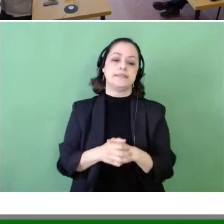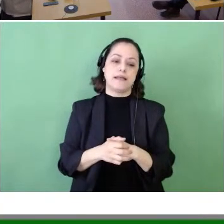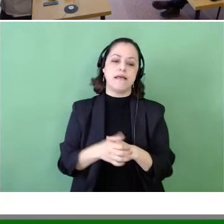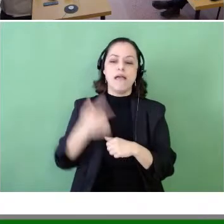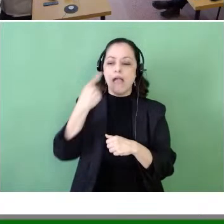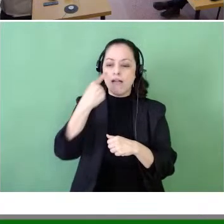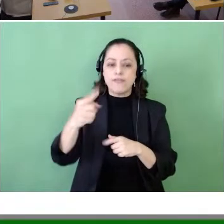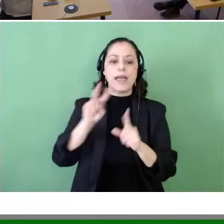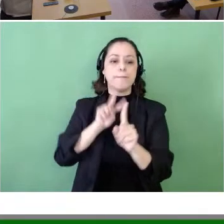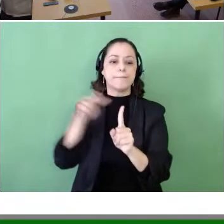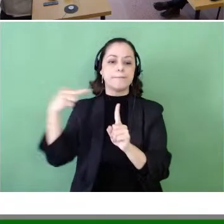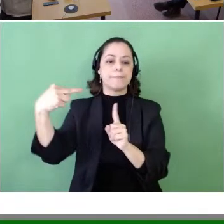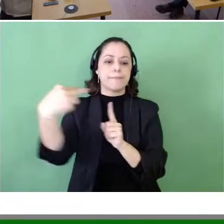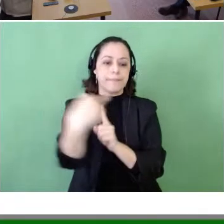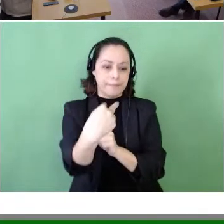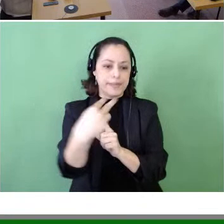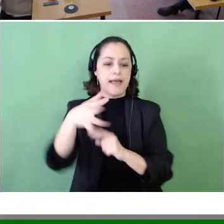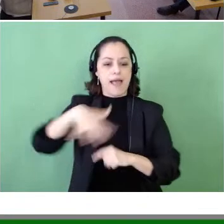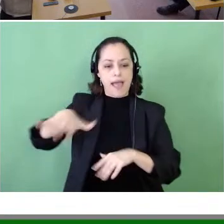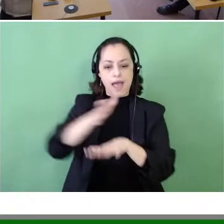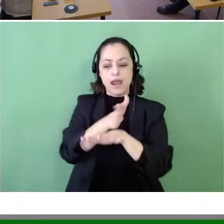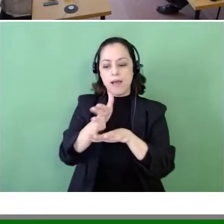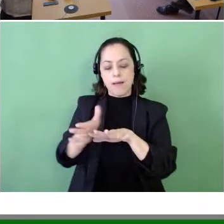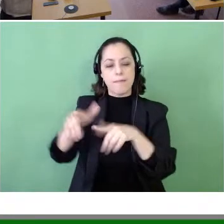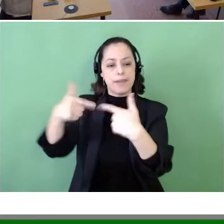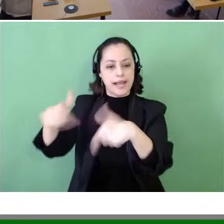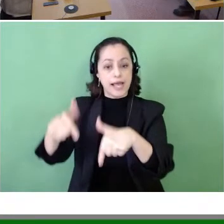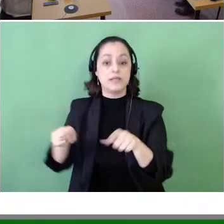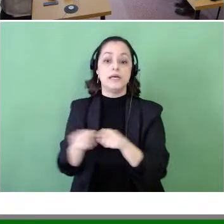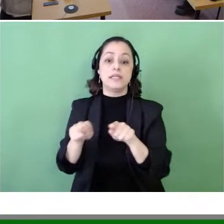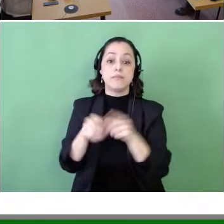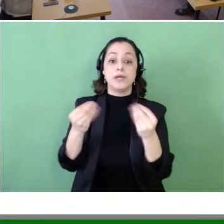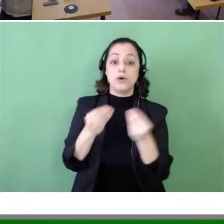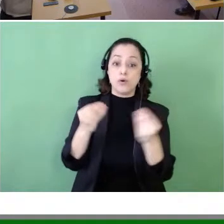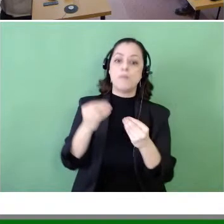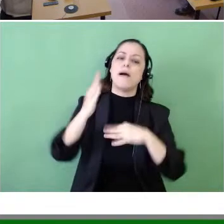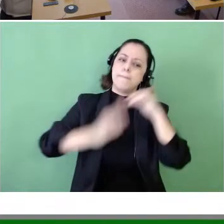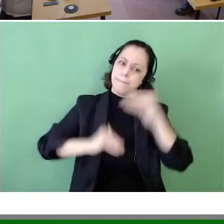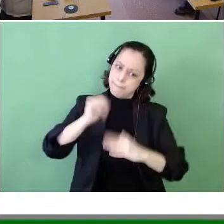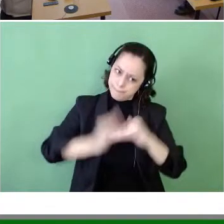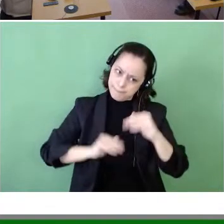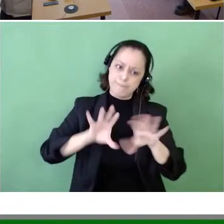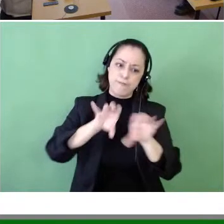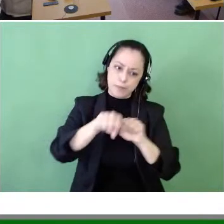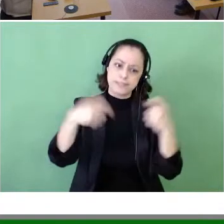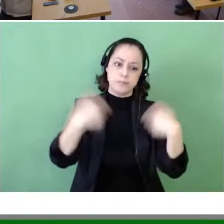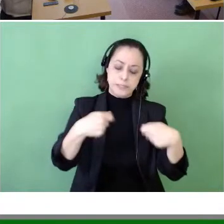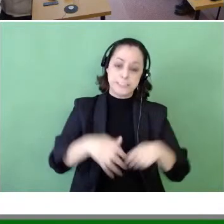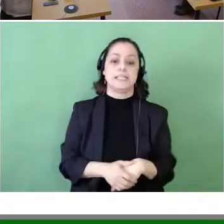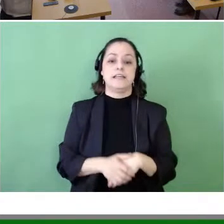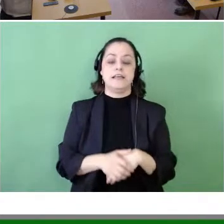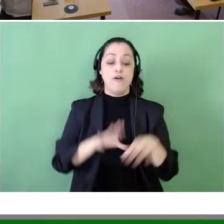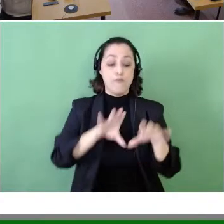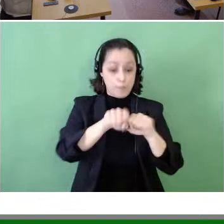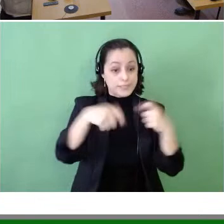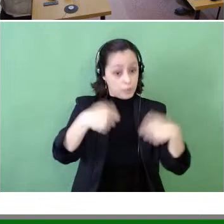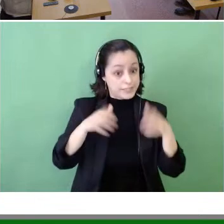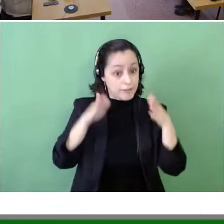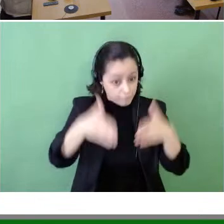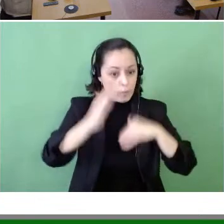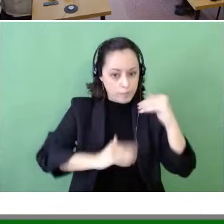y mediante la observación práctica también, analizar esta formación desde la práctica docente, porque